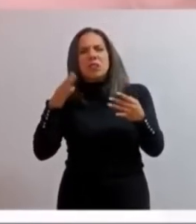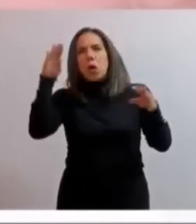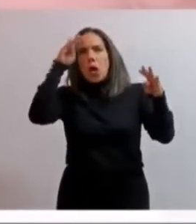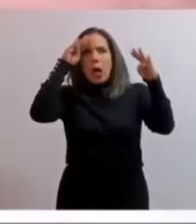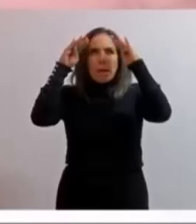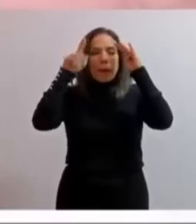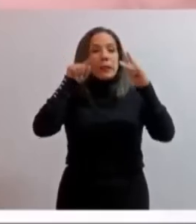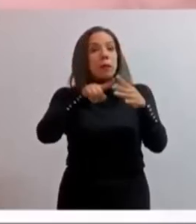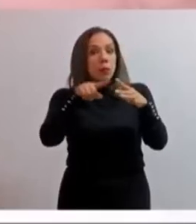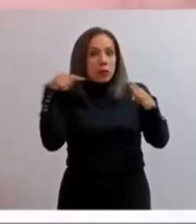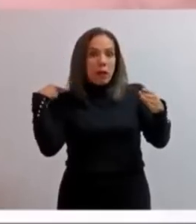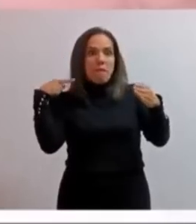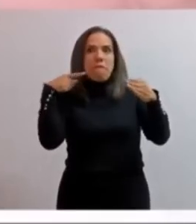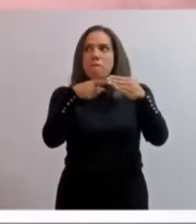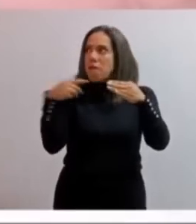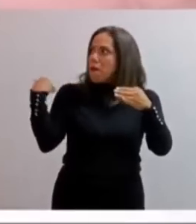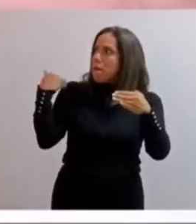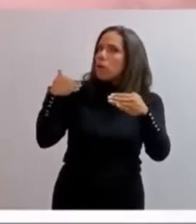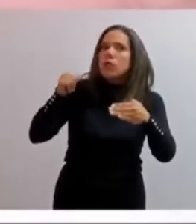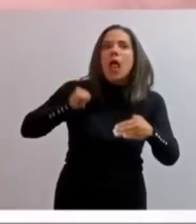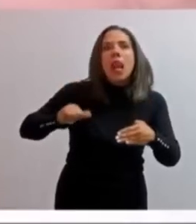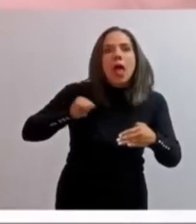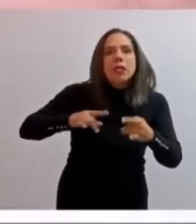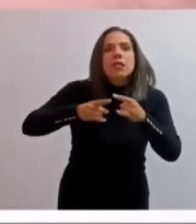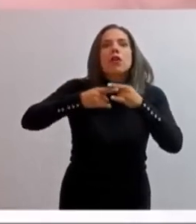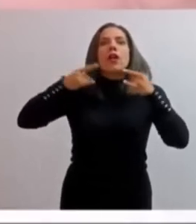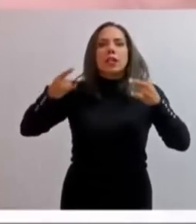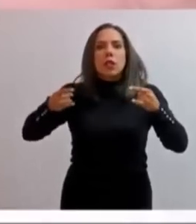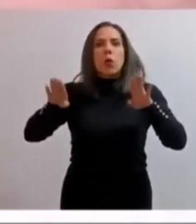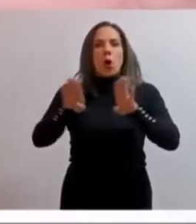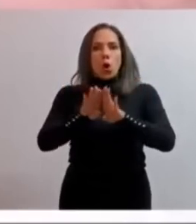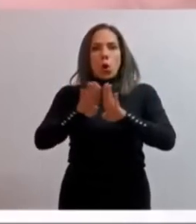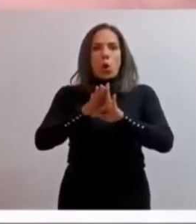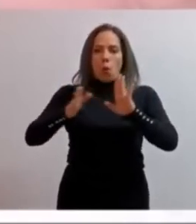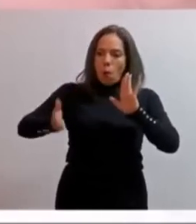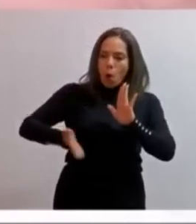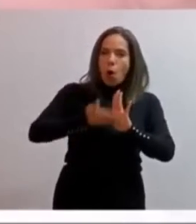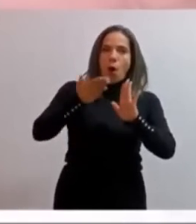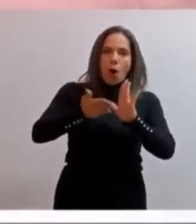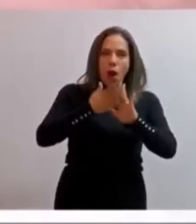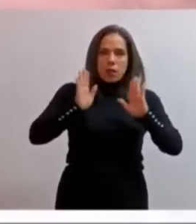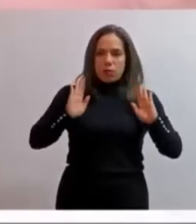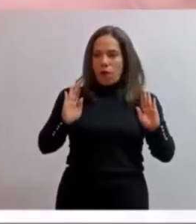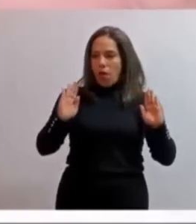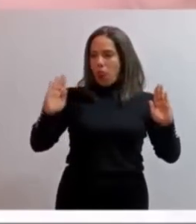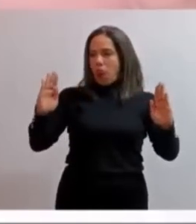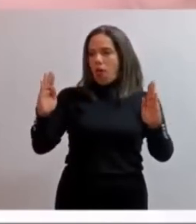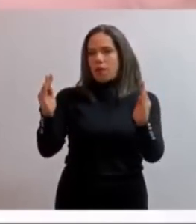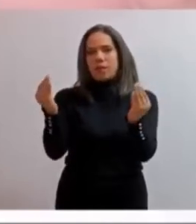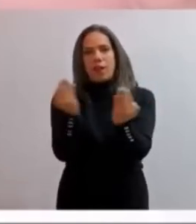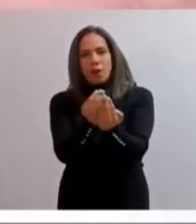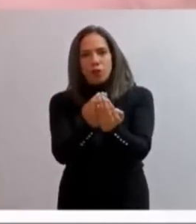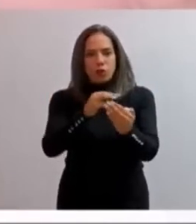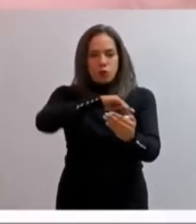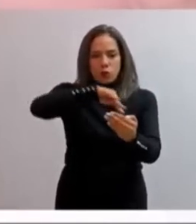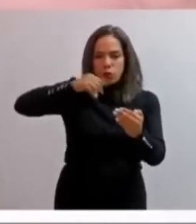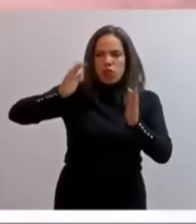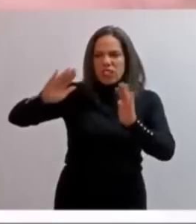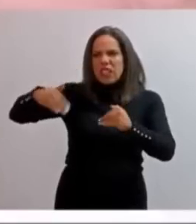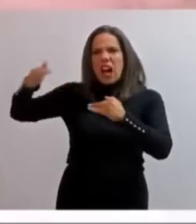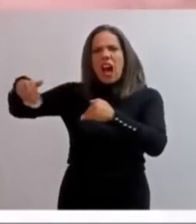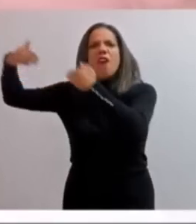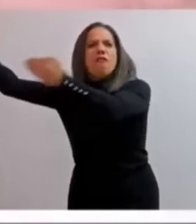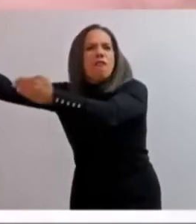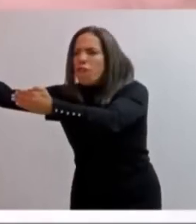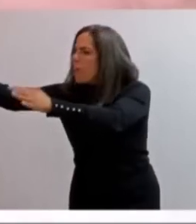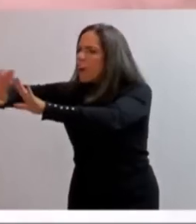escuela, nos vamos a encontrar que la escuela se construyó con bardas para que alejar la vida de afuera,